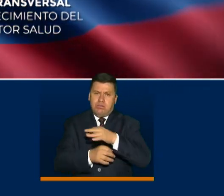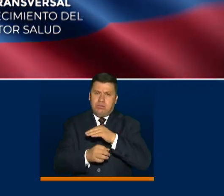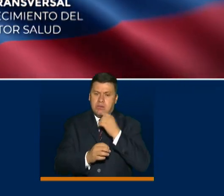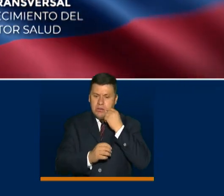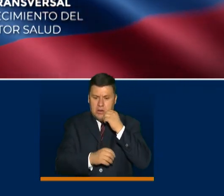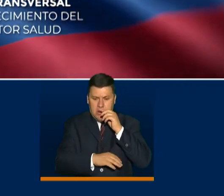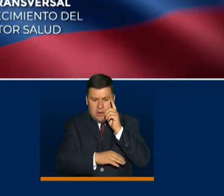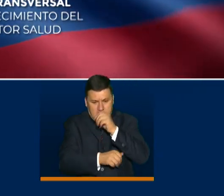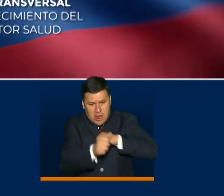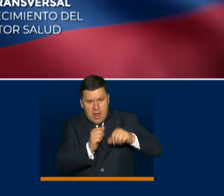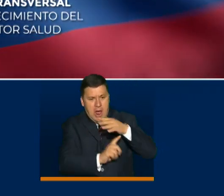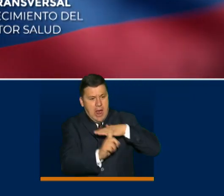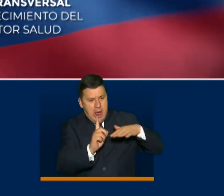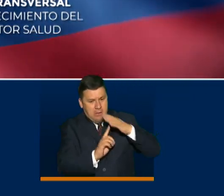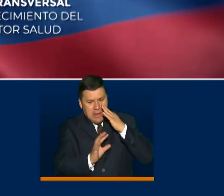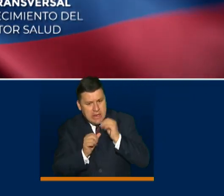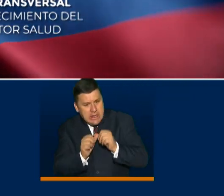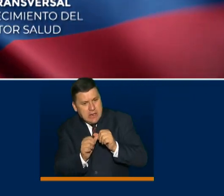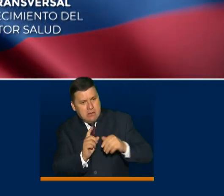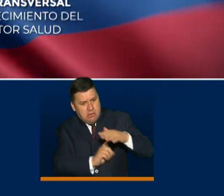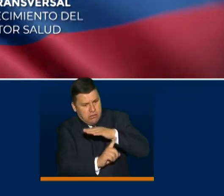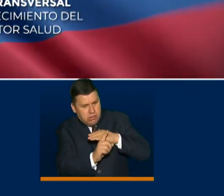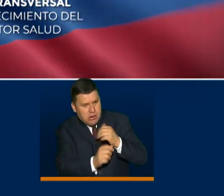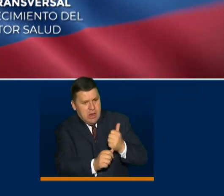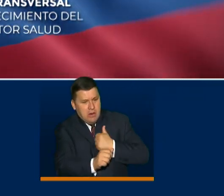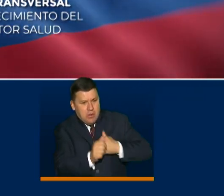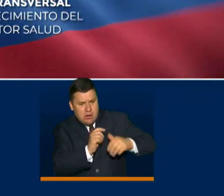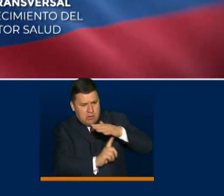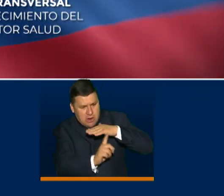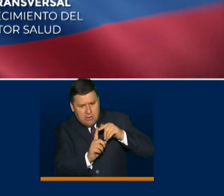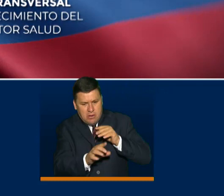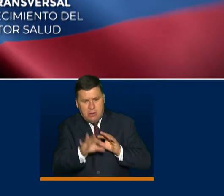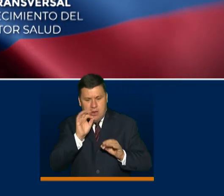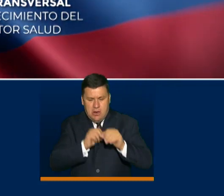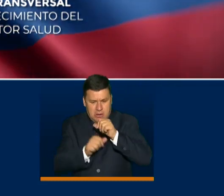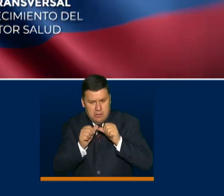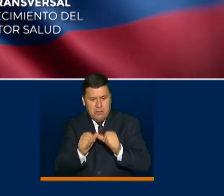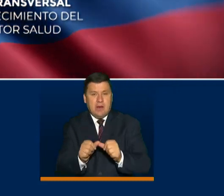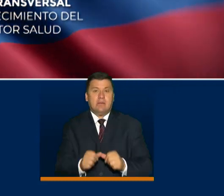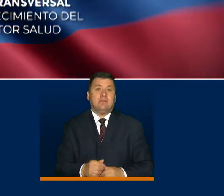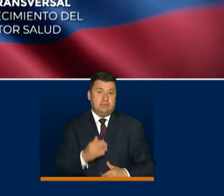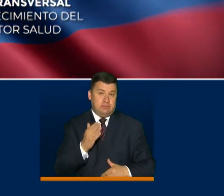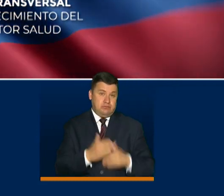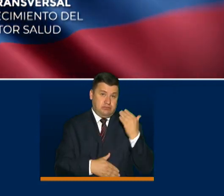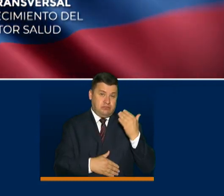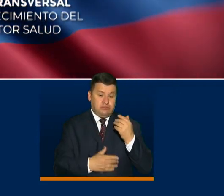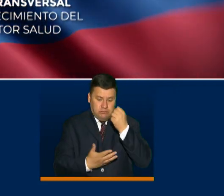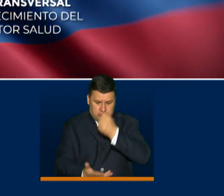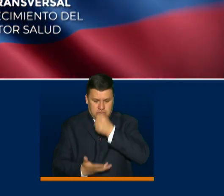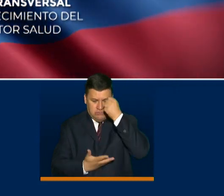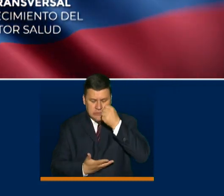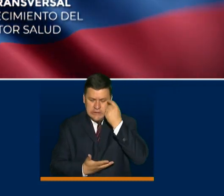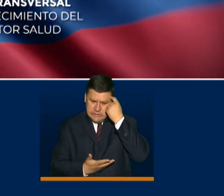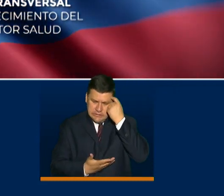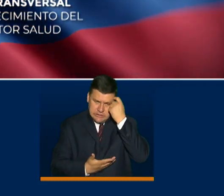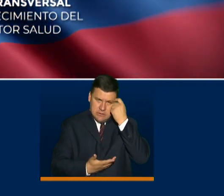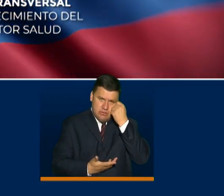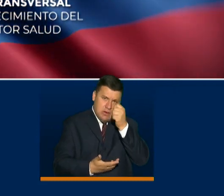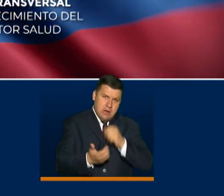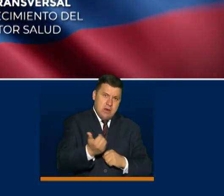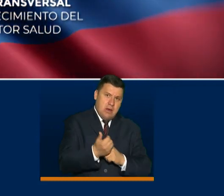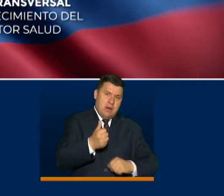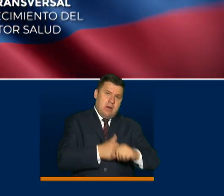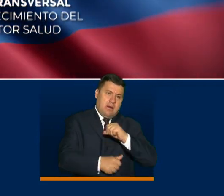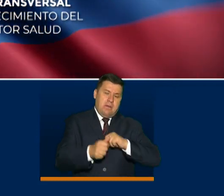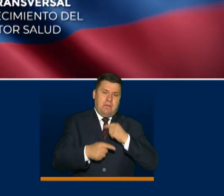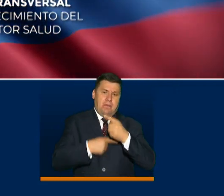conservar produciendo, la estrategia de biodiversidades, todas orientadas a que a partir de una bioeconomía nosotros también contribuyamos a la